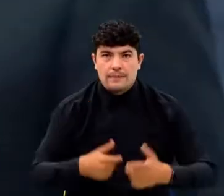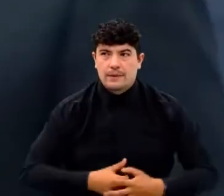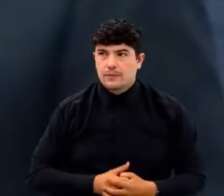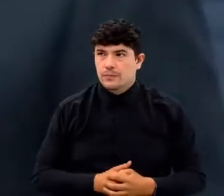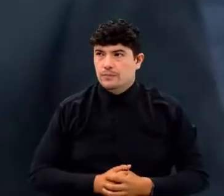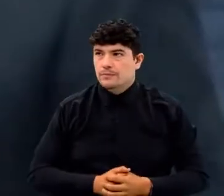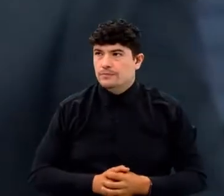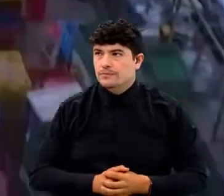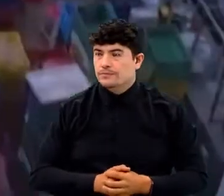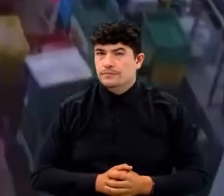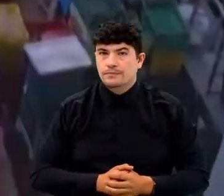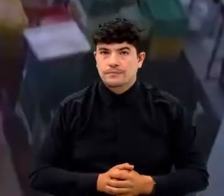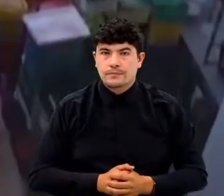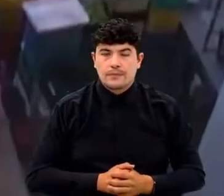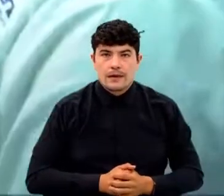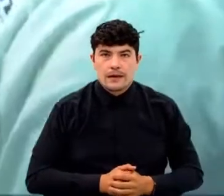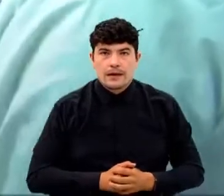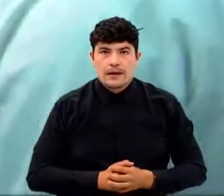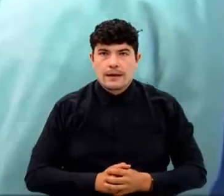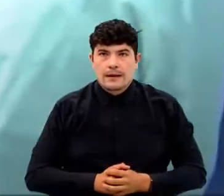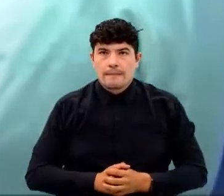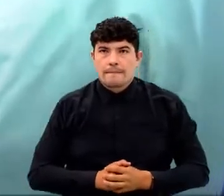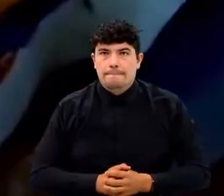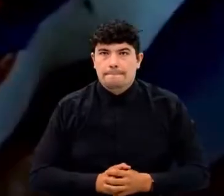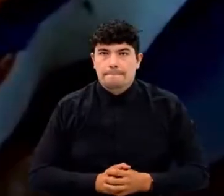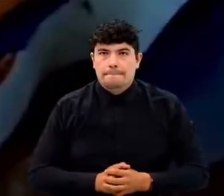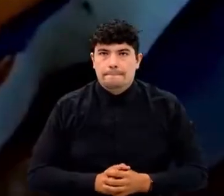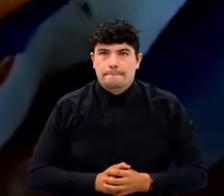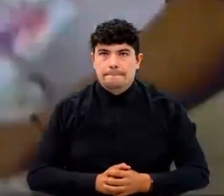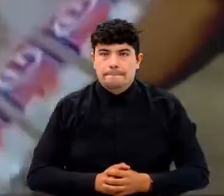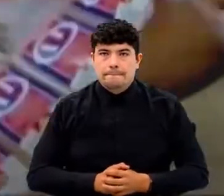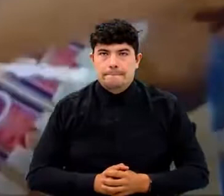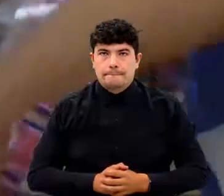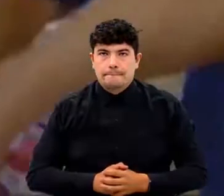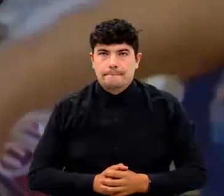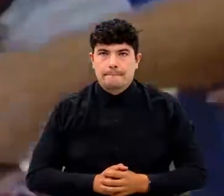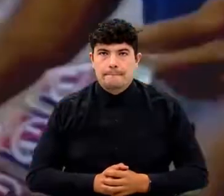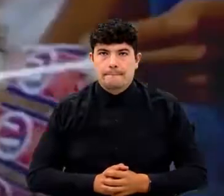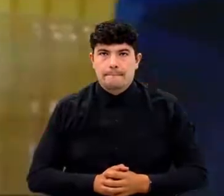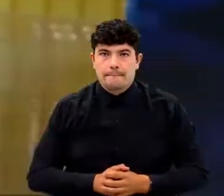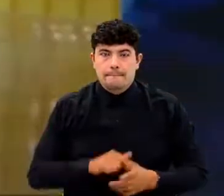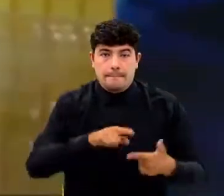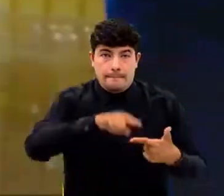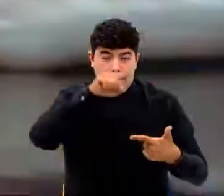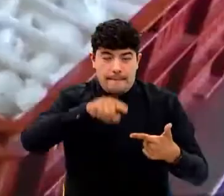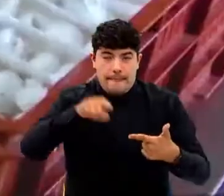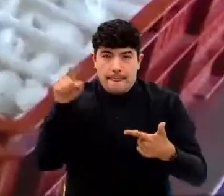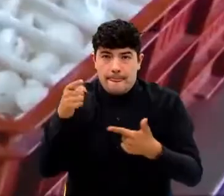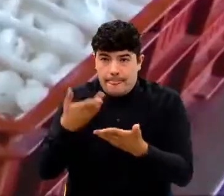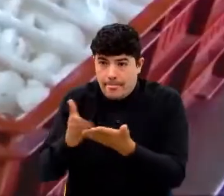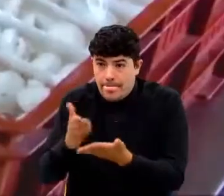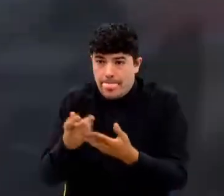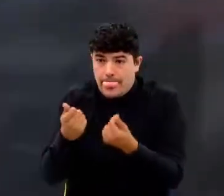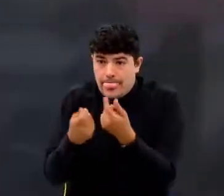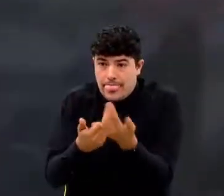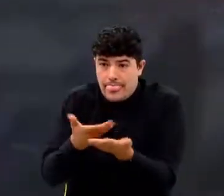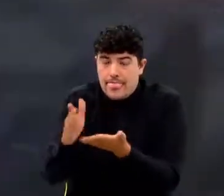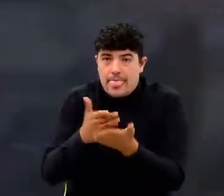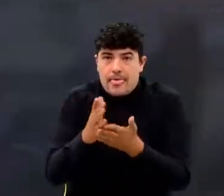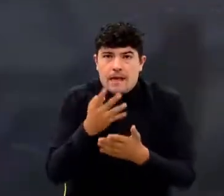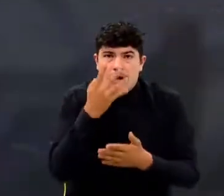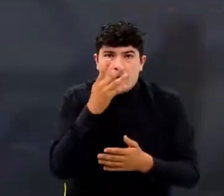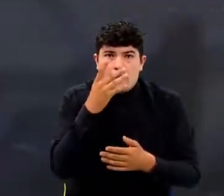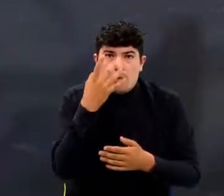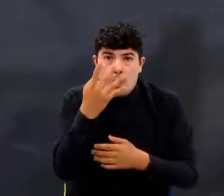tempranas en lo sucesivo. De acuerdo a la tasa de variación anual del índice del precio al consumidor, luego de 4 años Venezuela